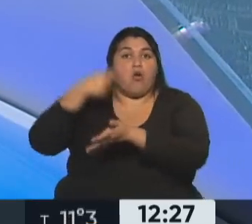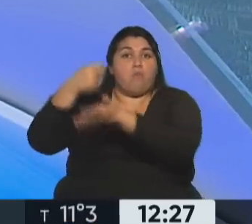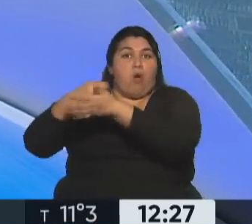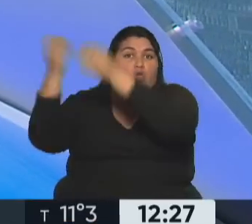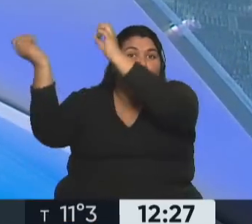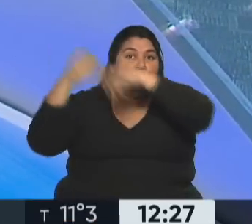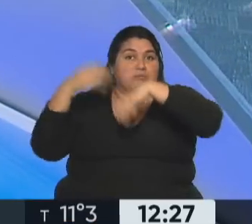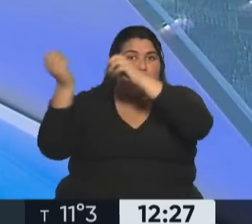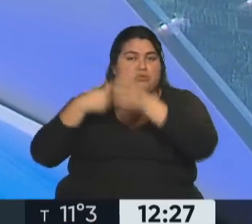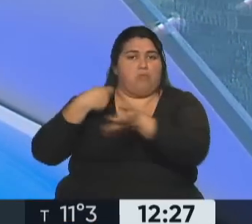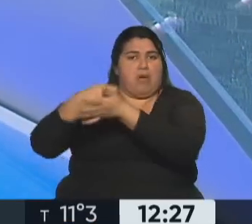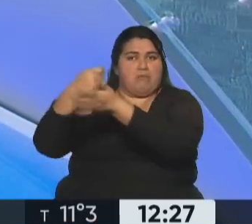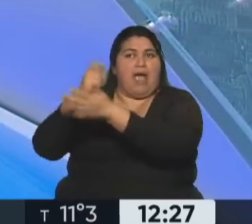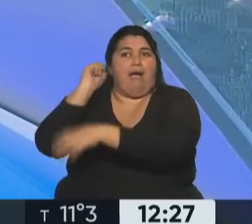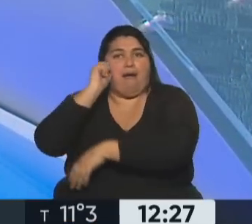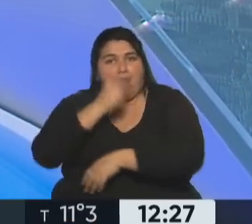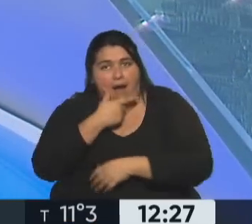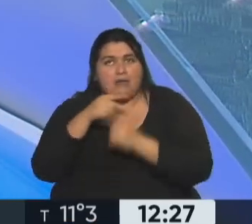que sacas el licuado que viene por barcos